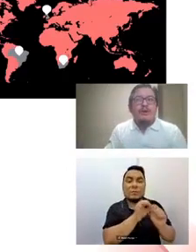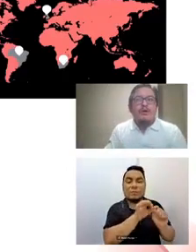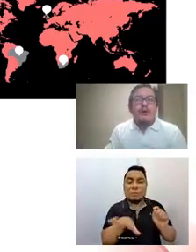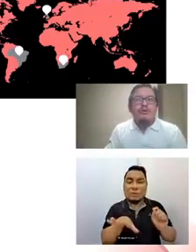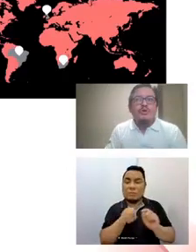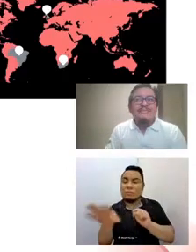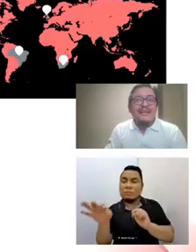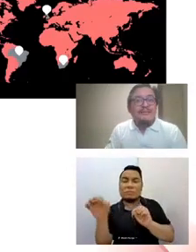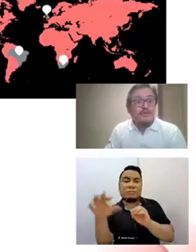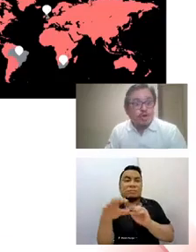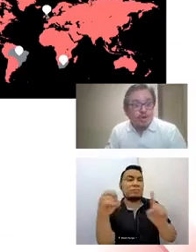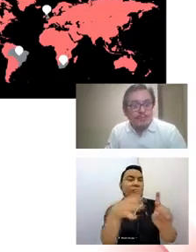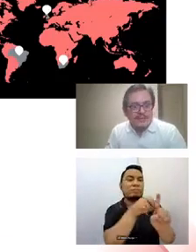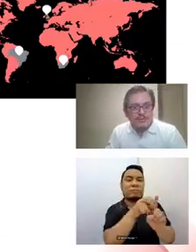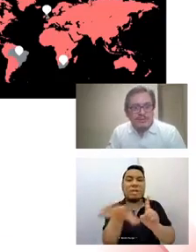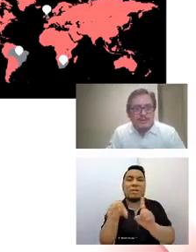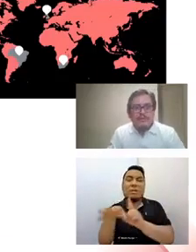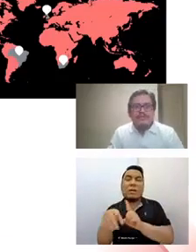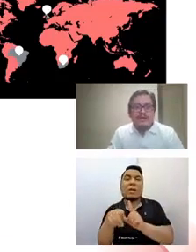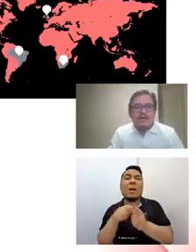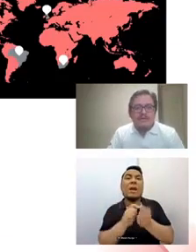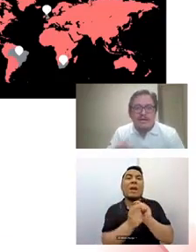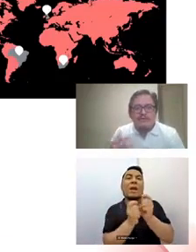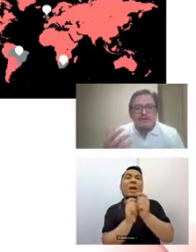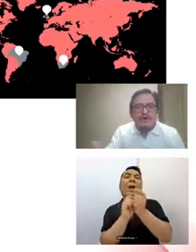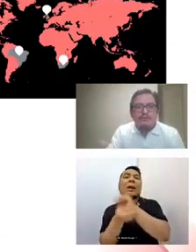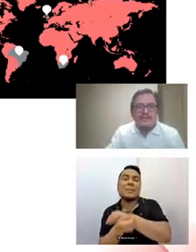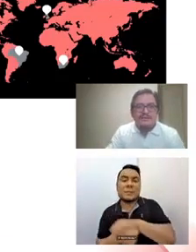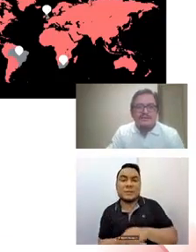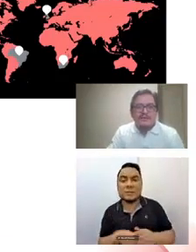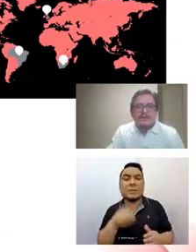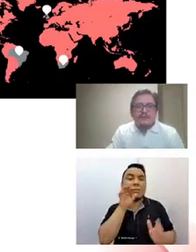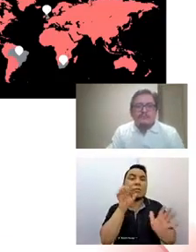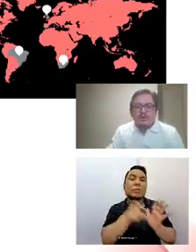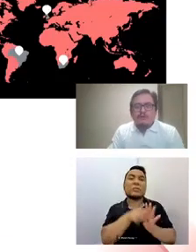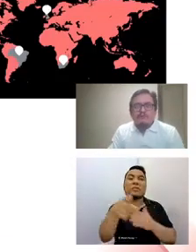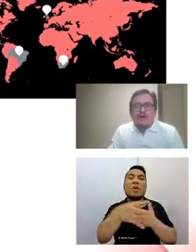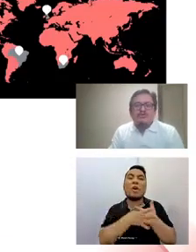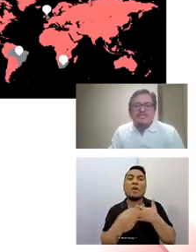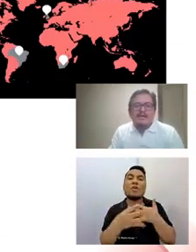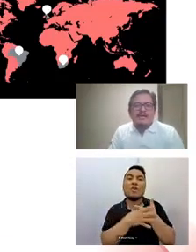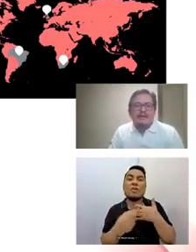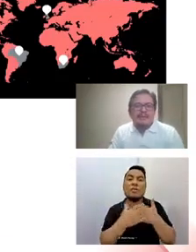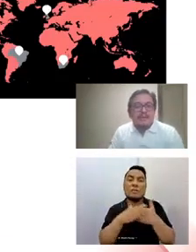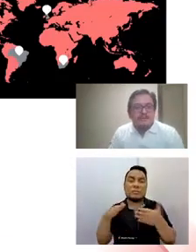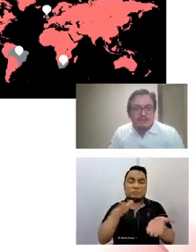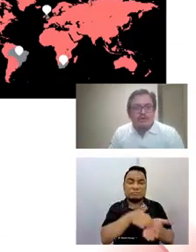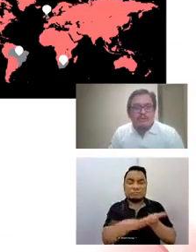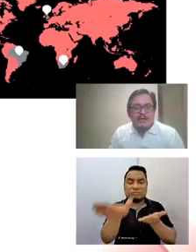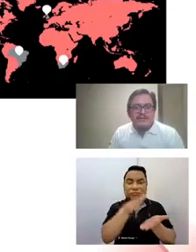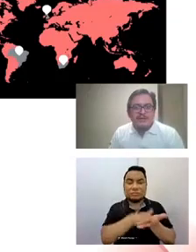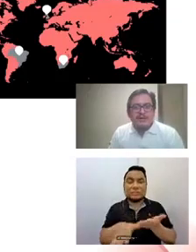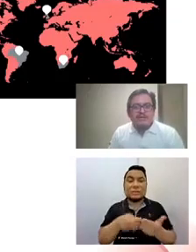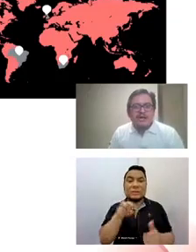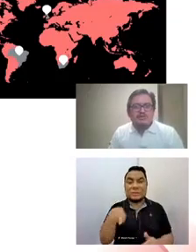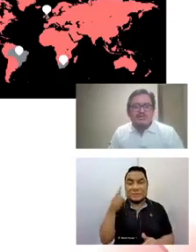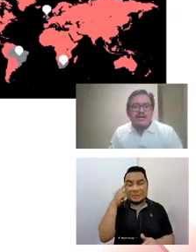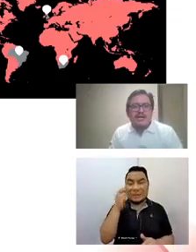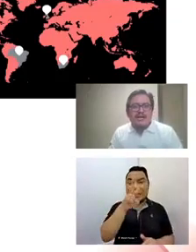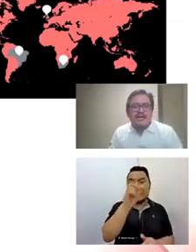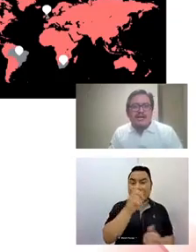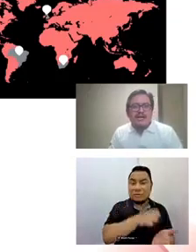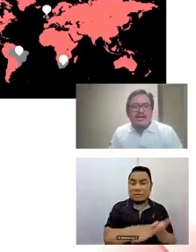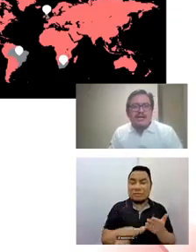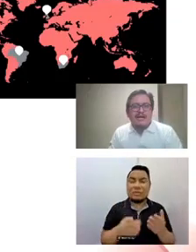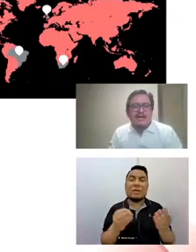reproducción. Es como que uno va a sacar fotocopias, ¿no? Imagínense que van a sacar fotocopias. Pero una cosa es sacar 20 fotocopias, otra cosa